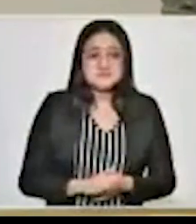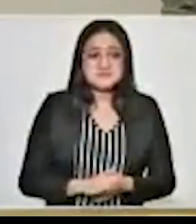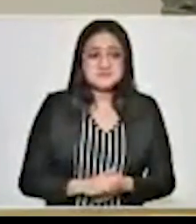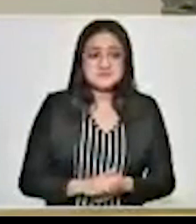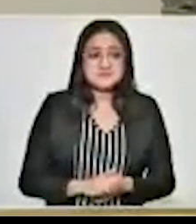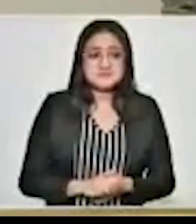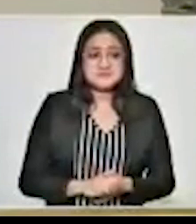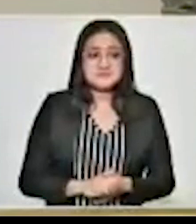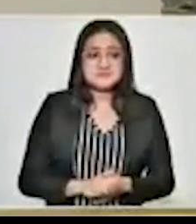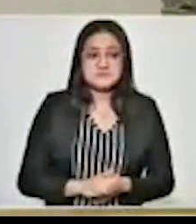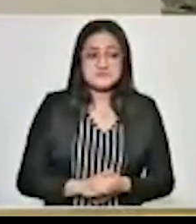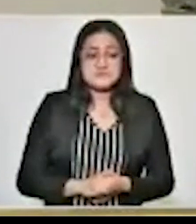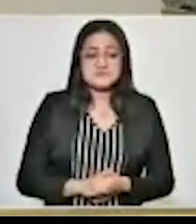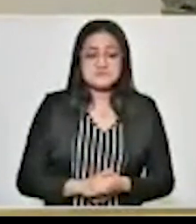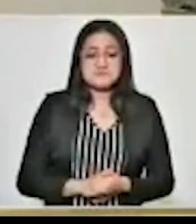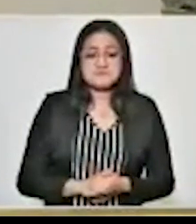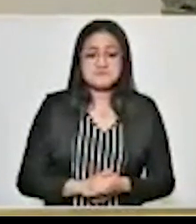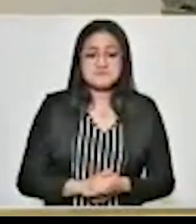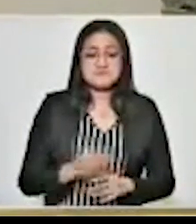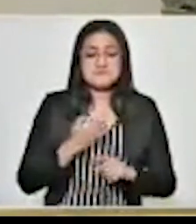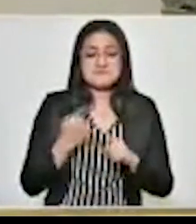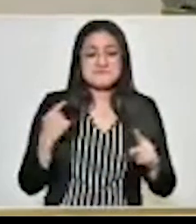Fue un proceso